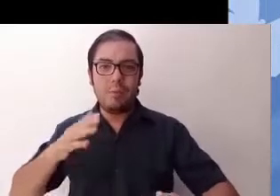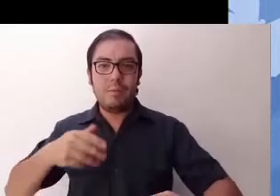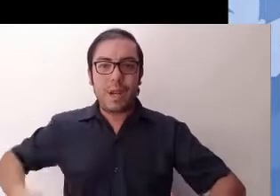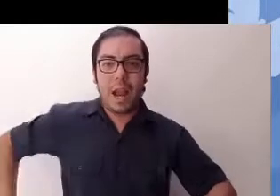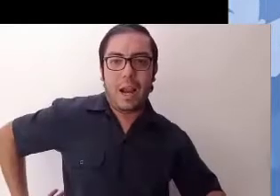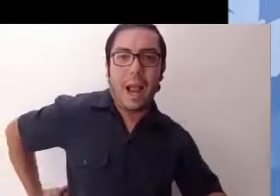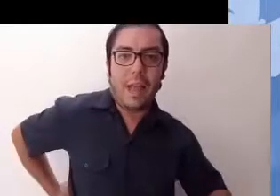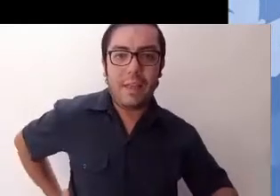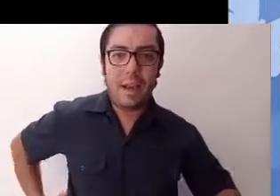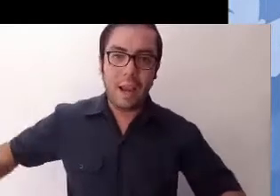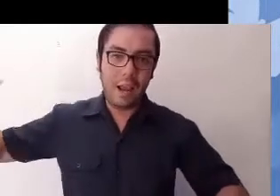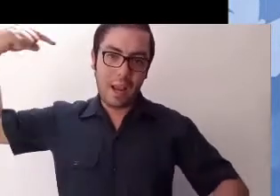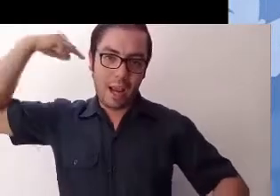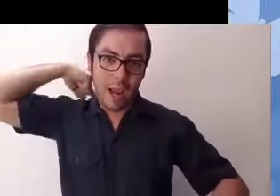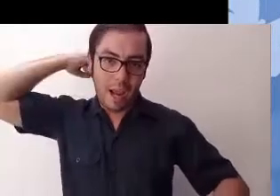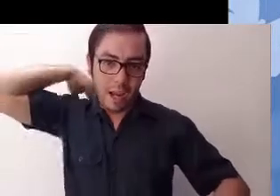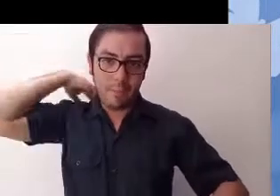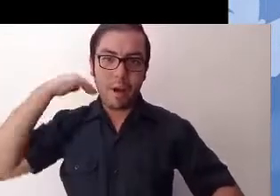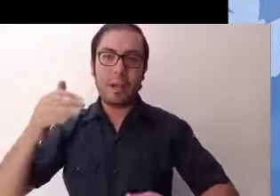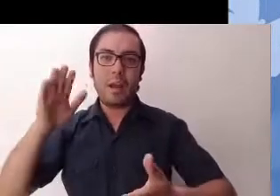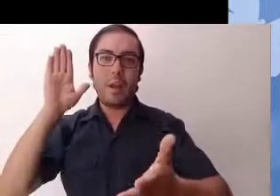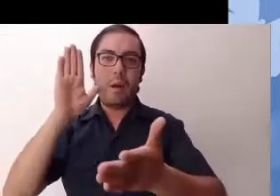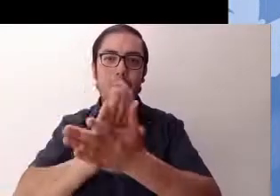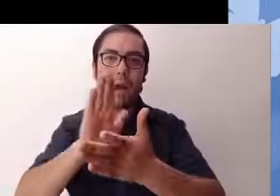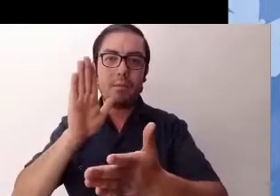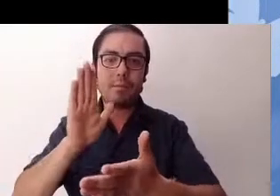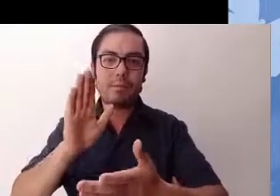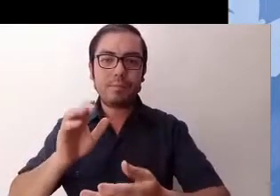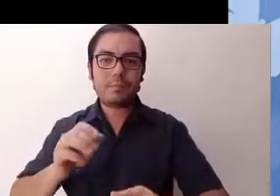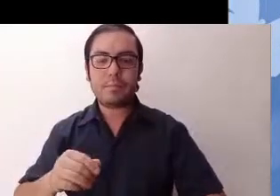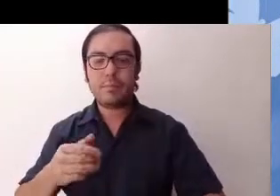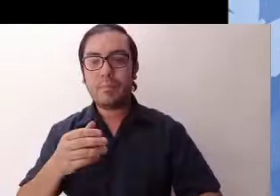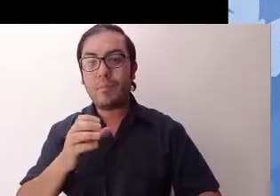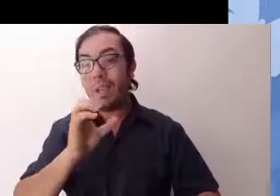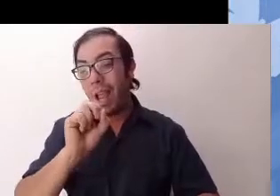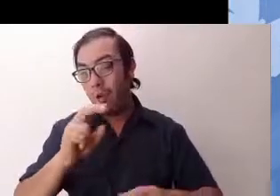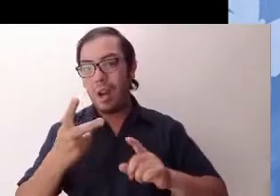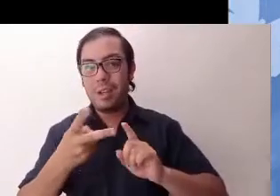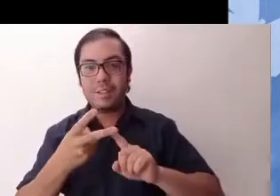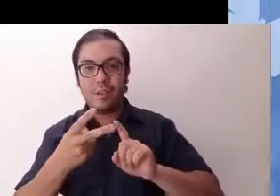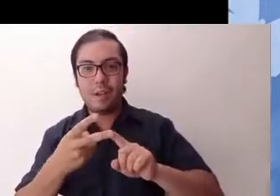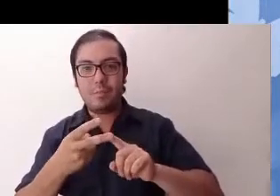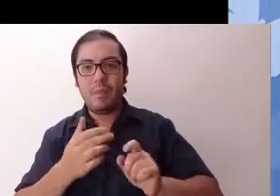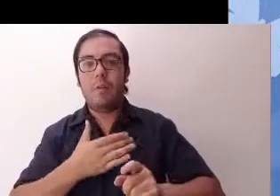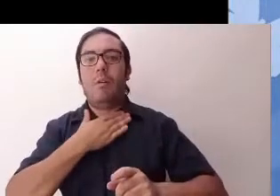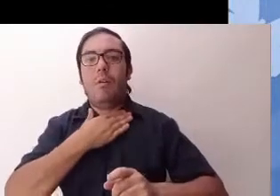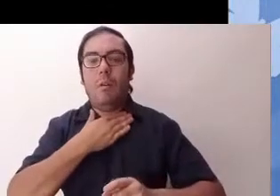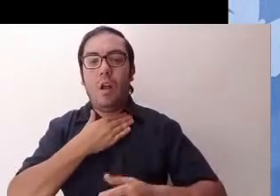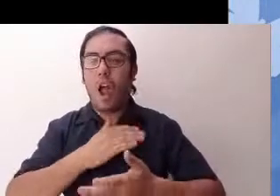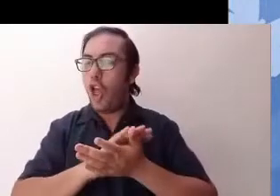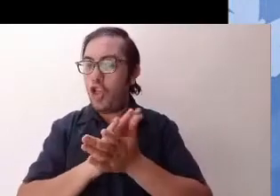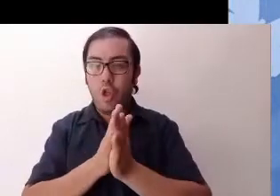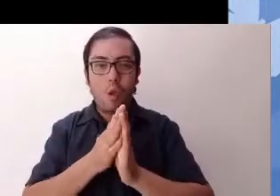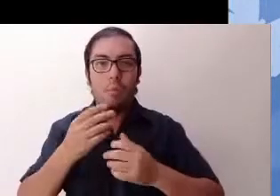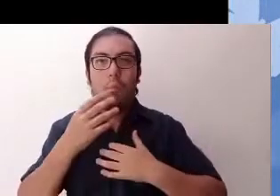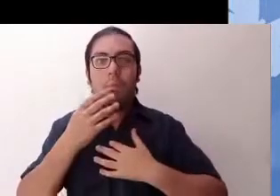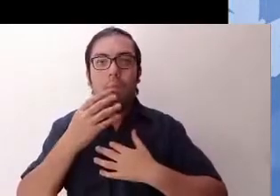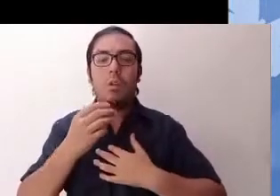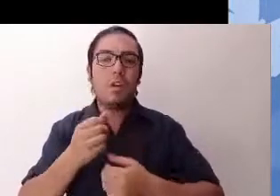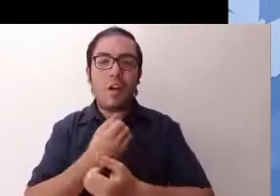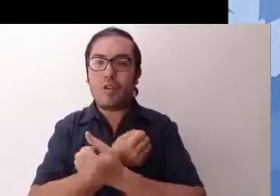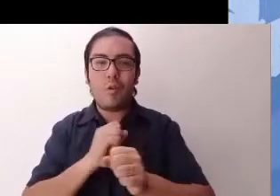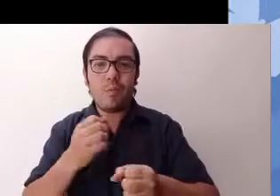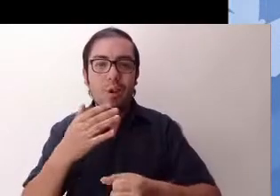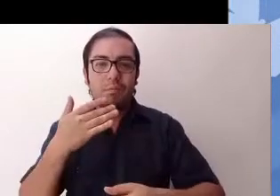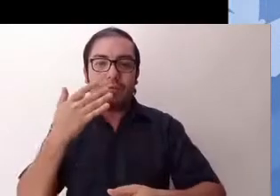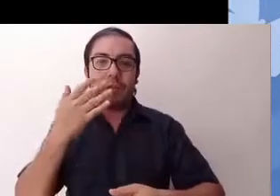espalda, entre medio de las escápulas. Si es una obstrucción total, que es la más grave, tenemos